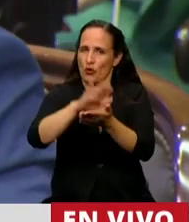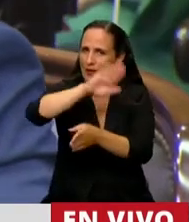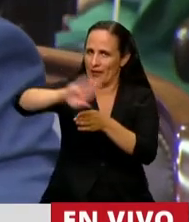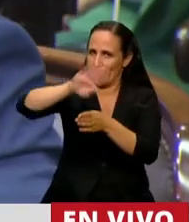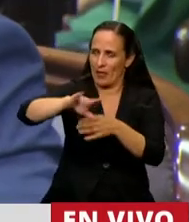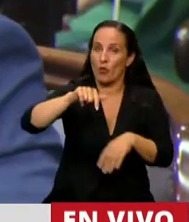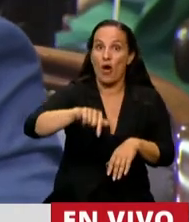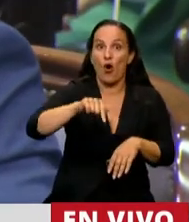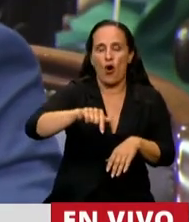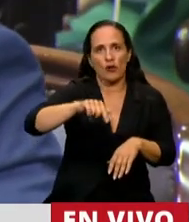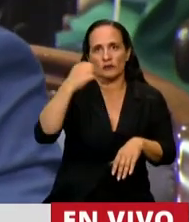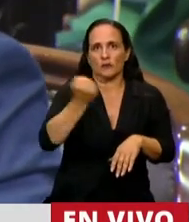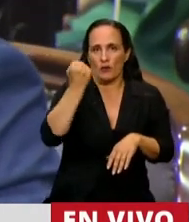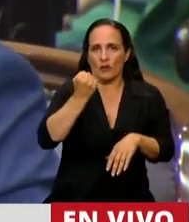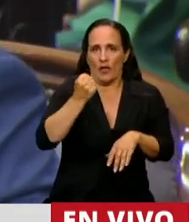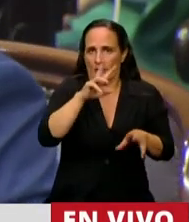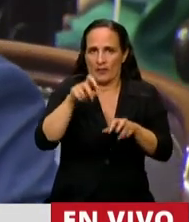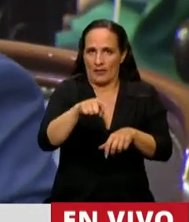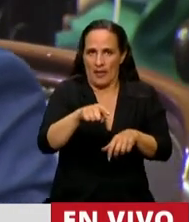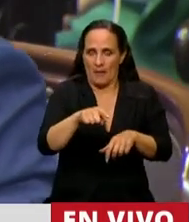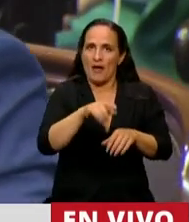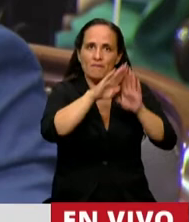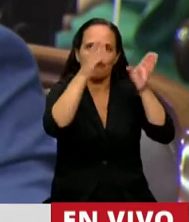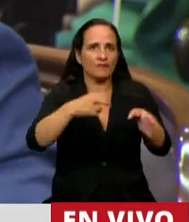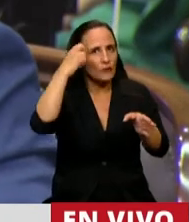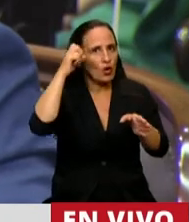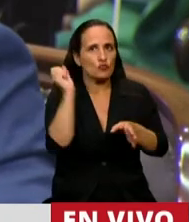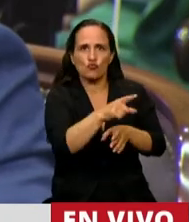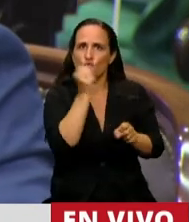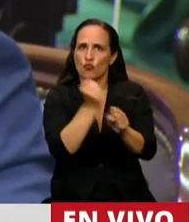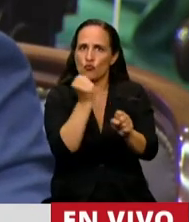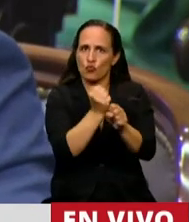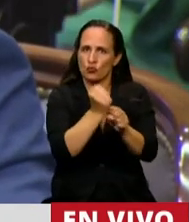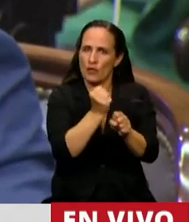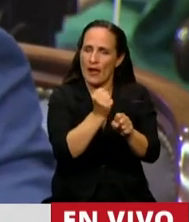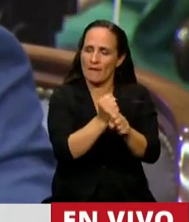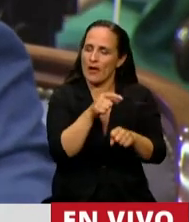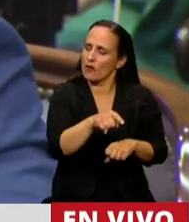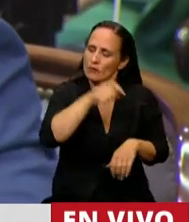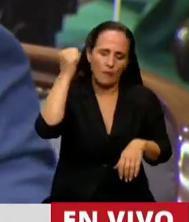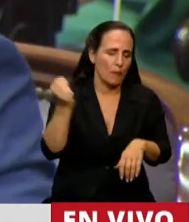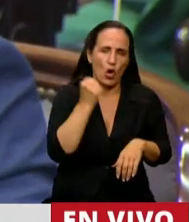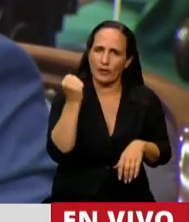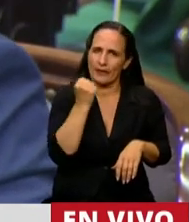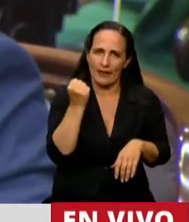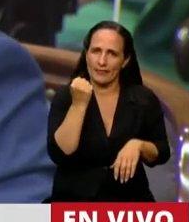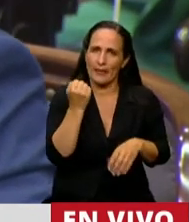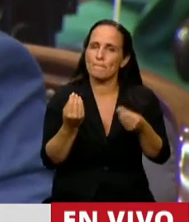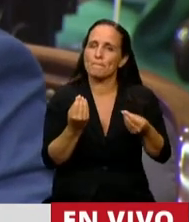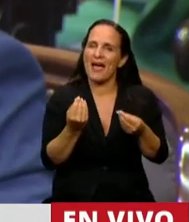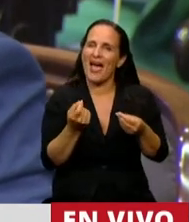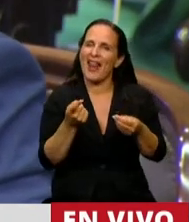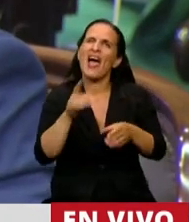más que oportuno. Entiendo que fortalecer ese rol del Congreso es clave para tener un mayor control